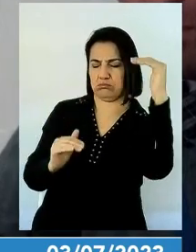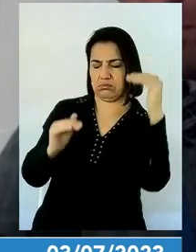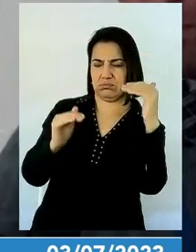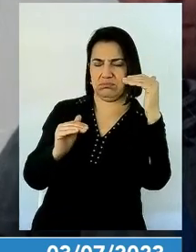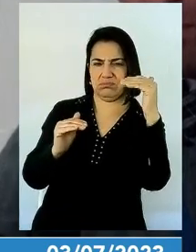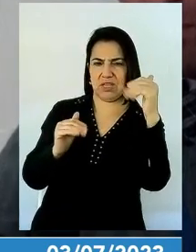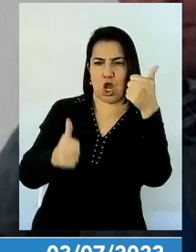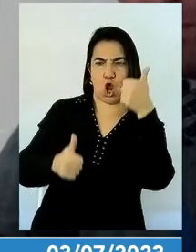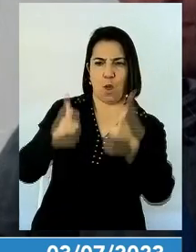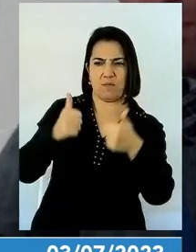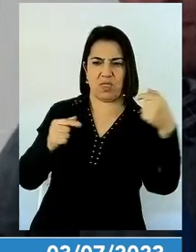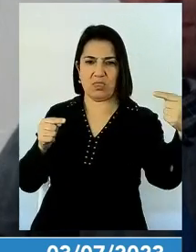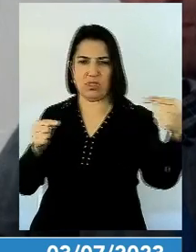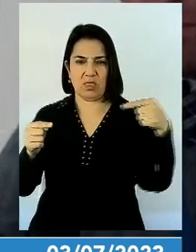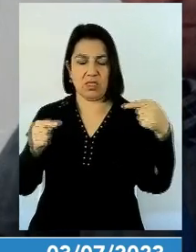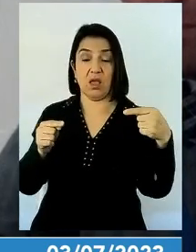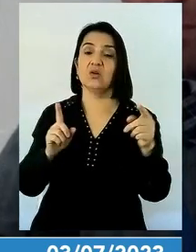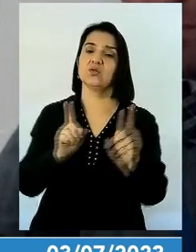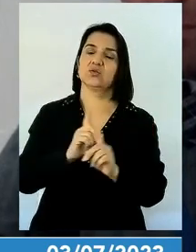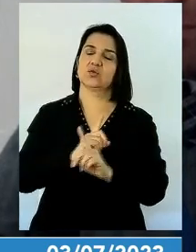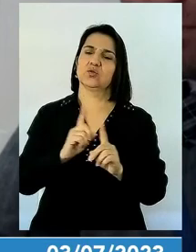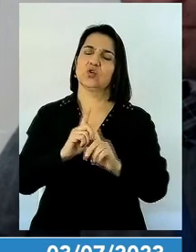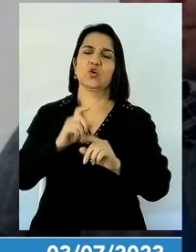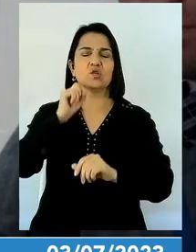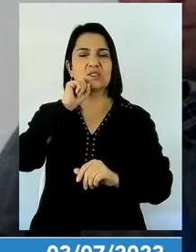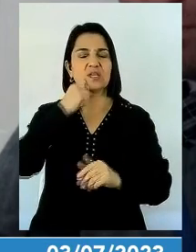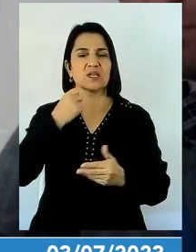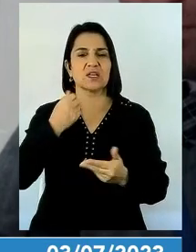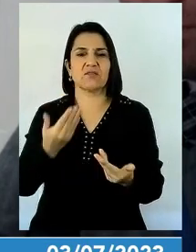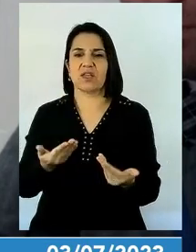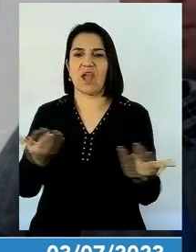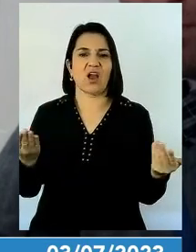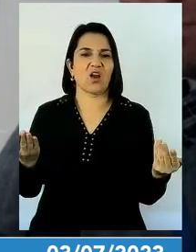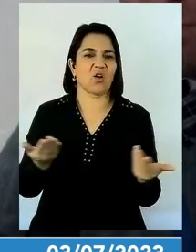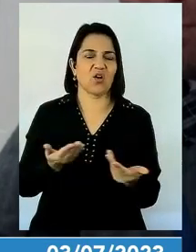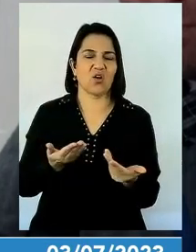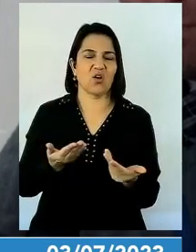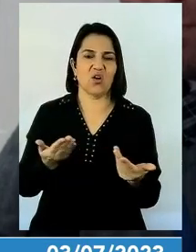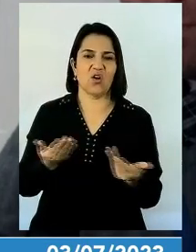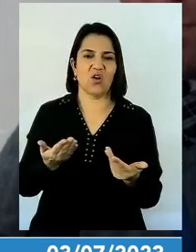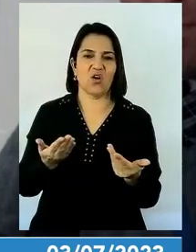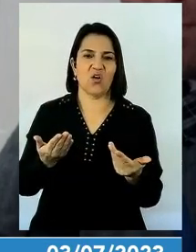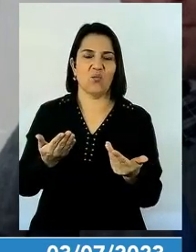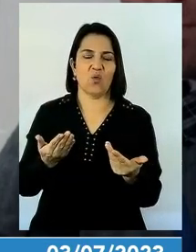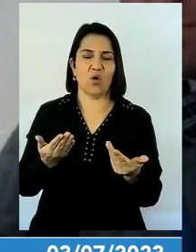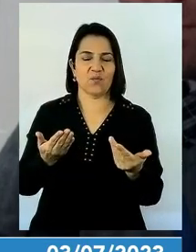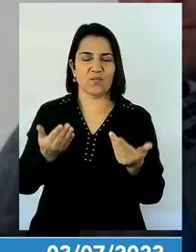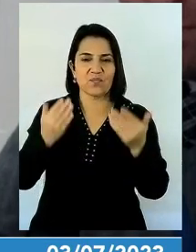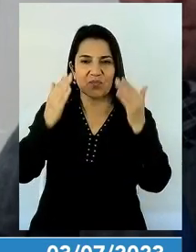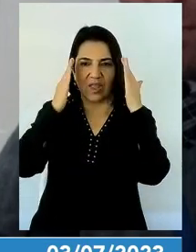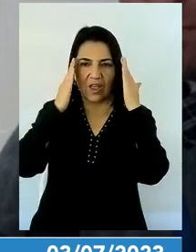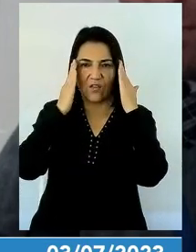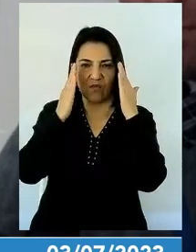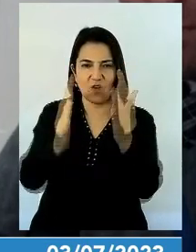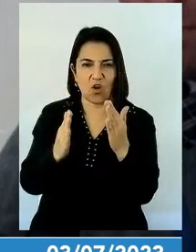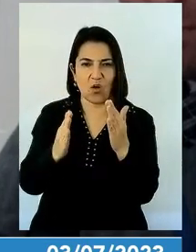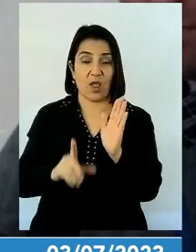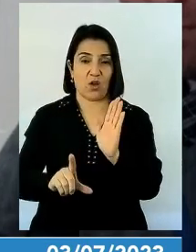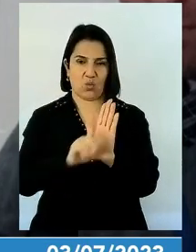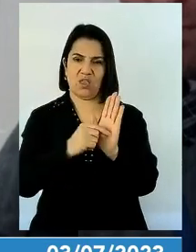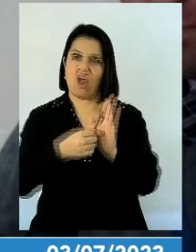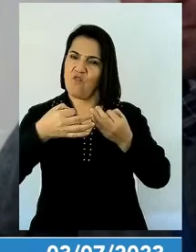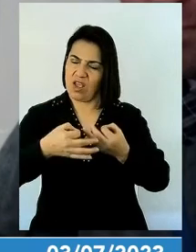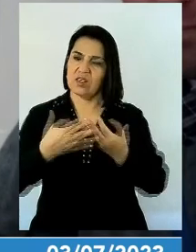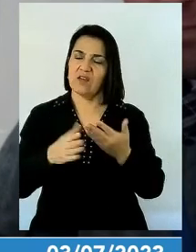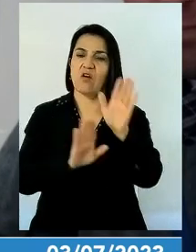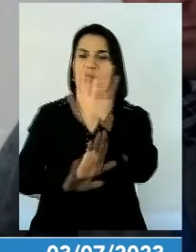otra, sino que más bien se trata de cómo hacemos un enfoque jurídico efectivo para proteger el medio ambiente.